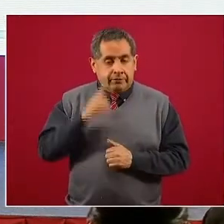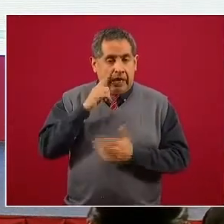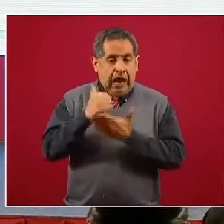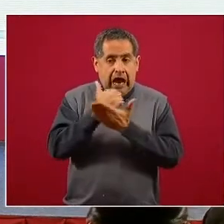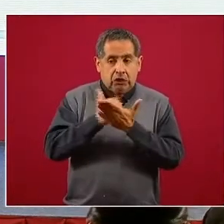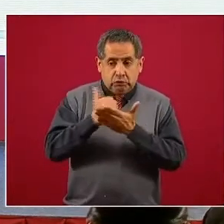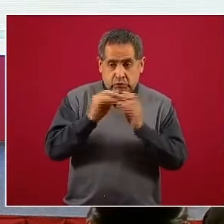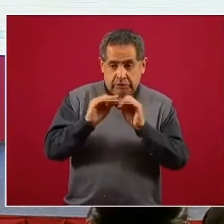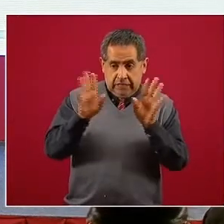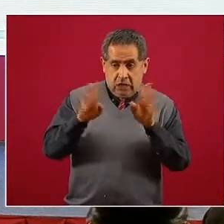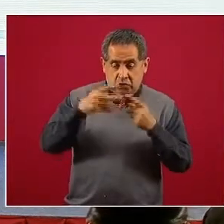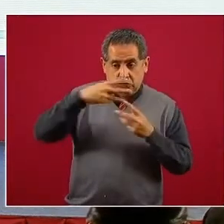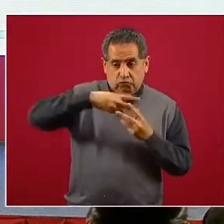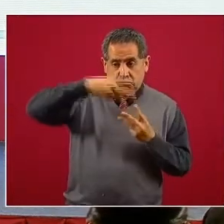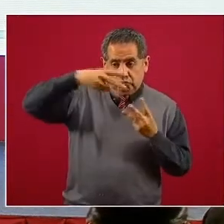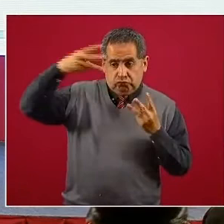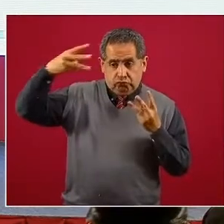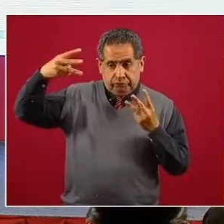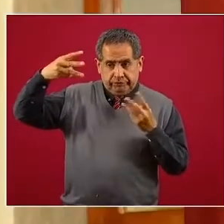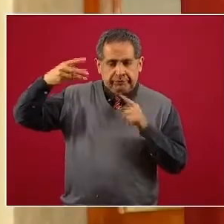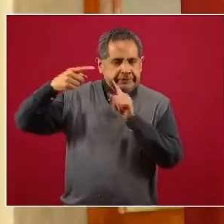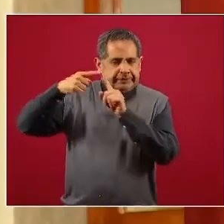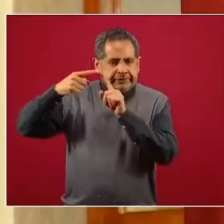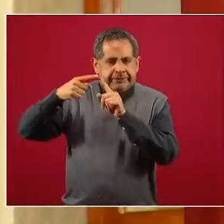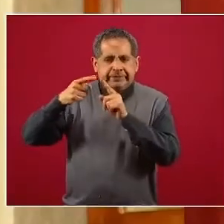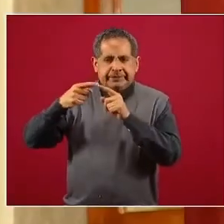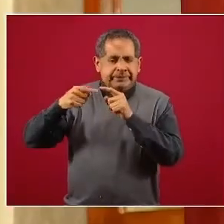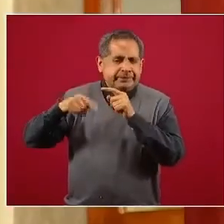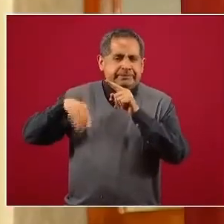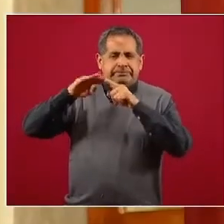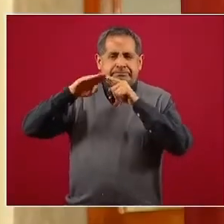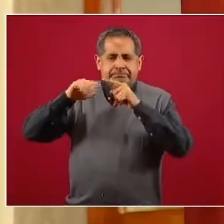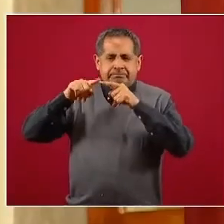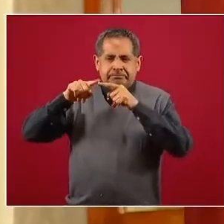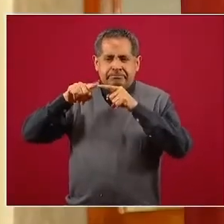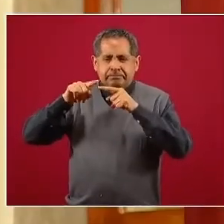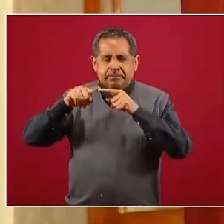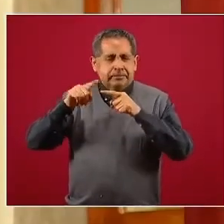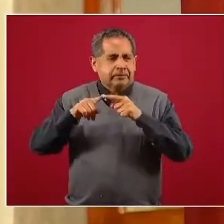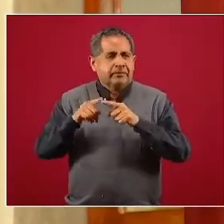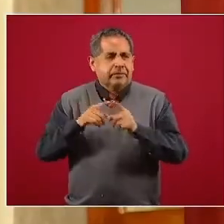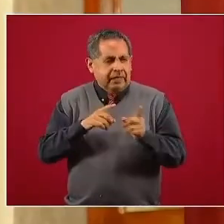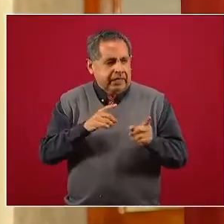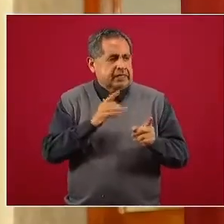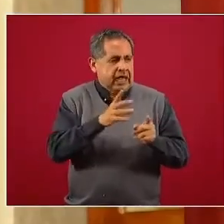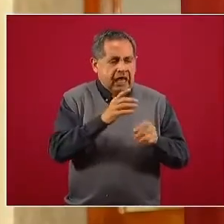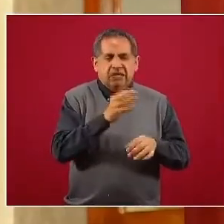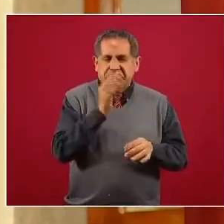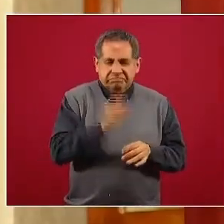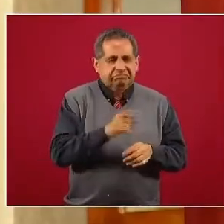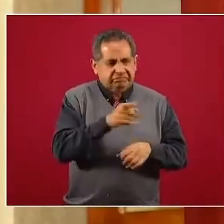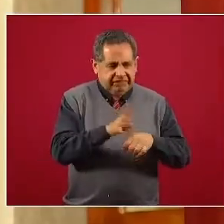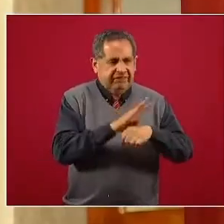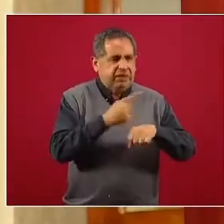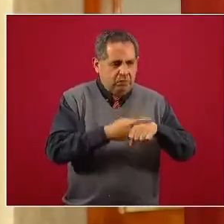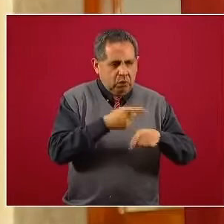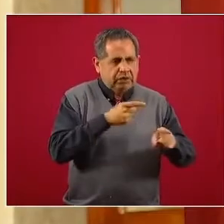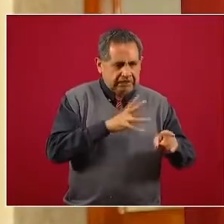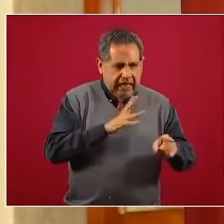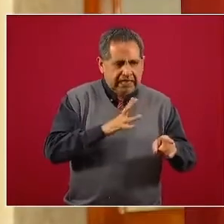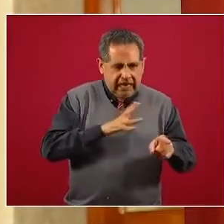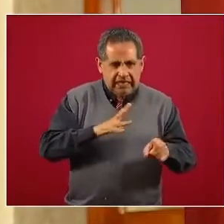azul claro superior, recordemos que se construye tomando todos los casos que ya fueron confirmados y